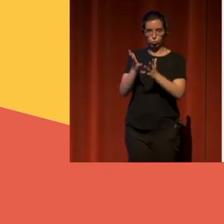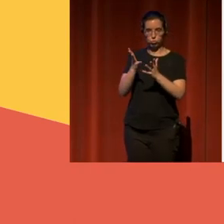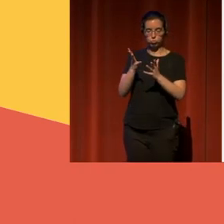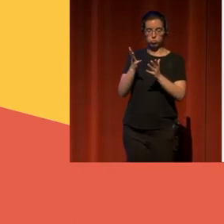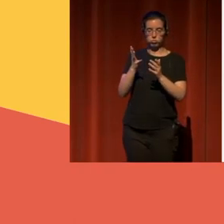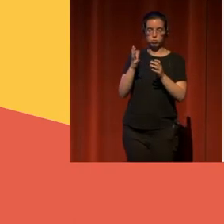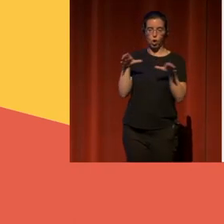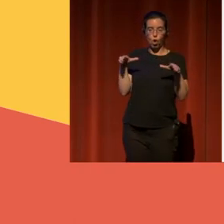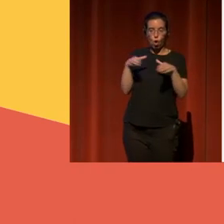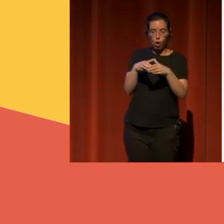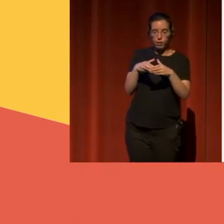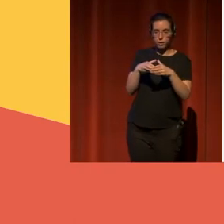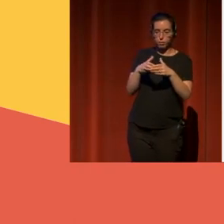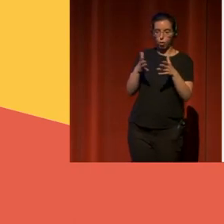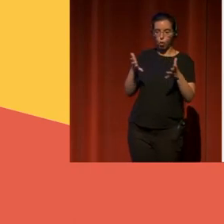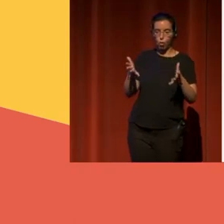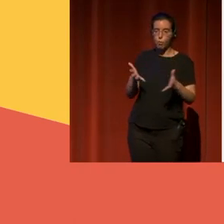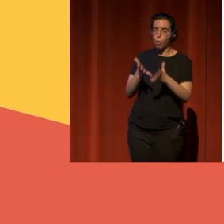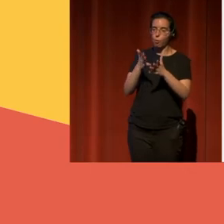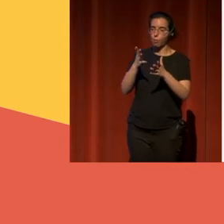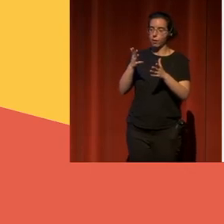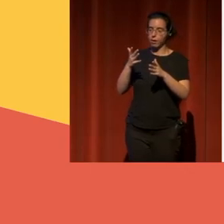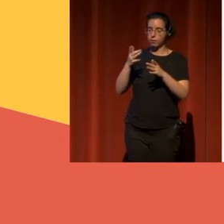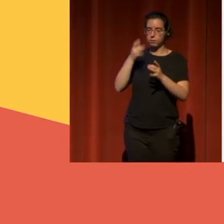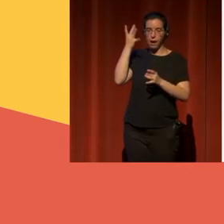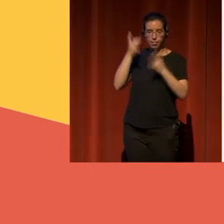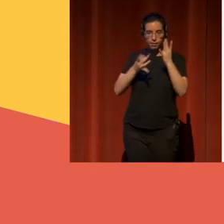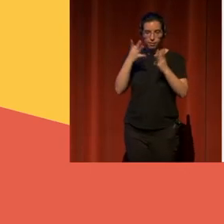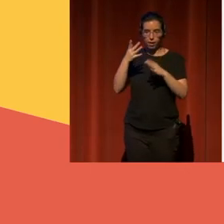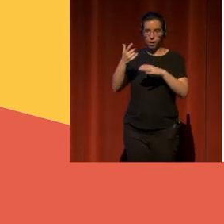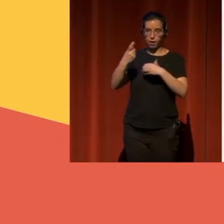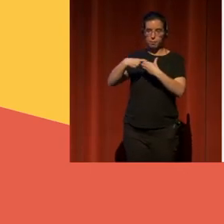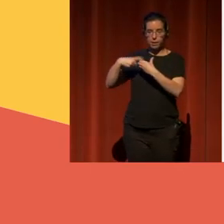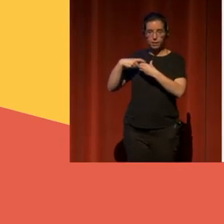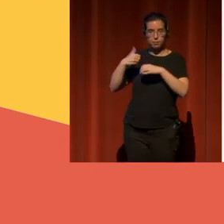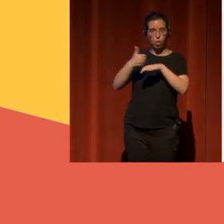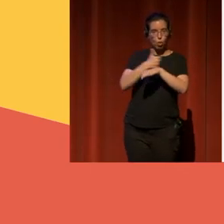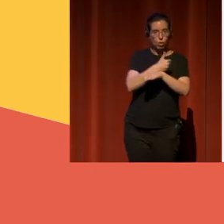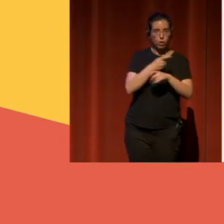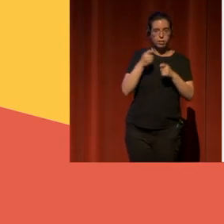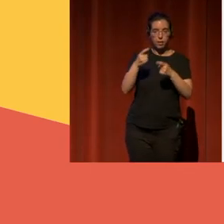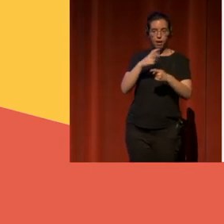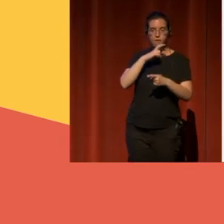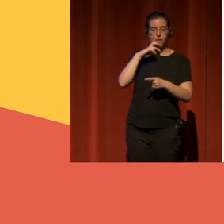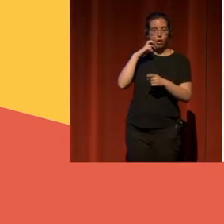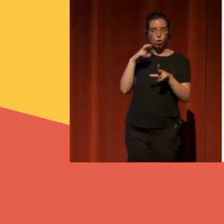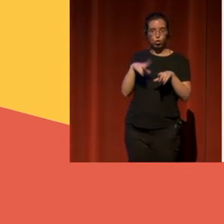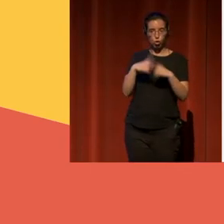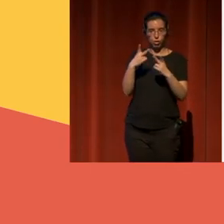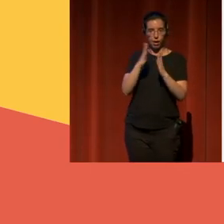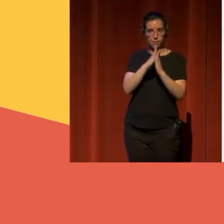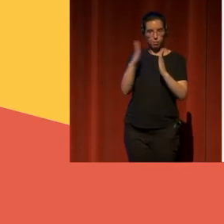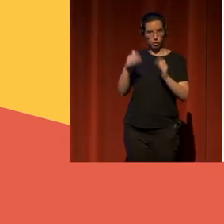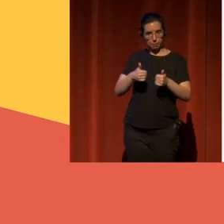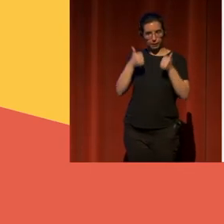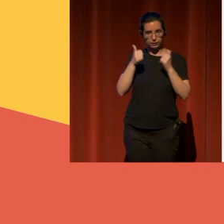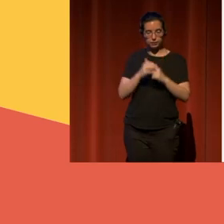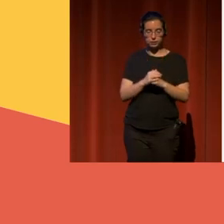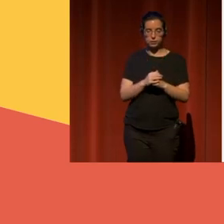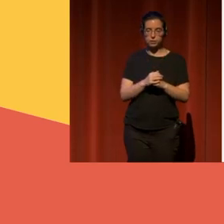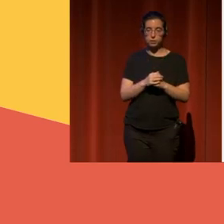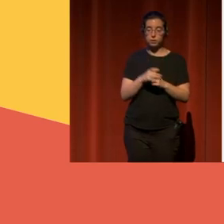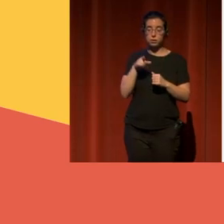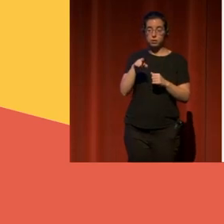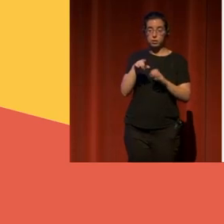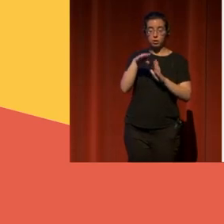la creatividad, incentivar la participación ciudadana, así como aumentar el valor social de las bibliotecas. En este caso,